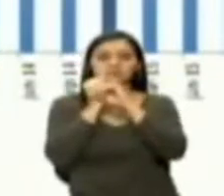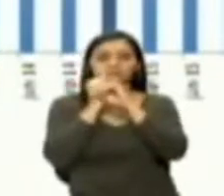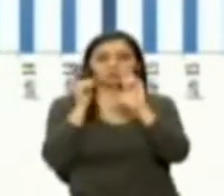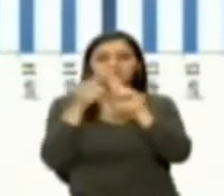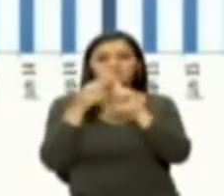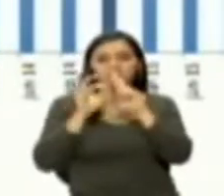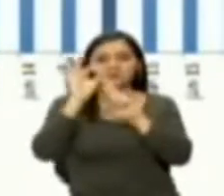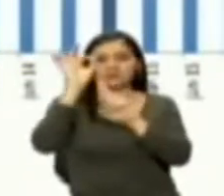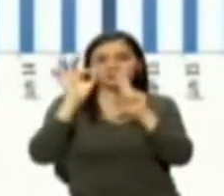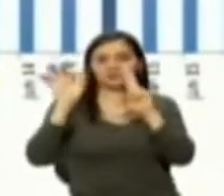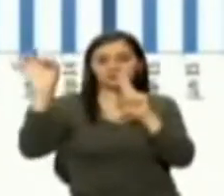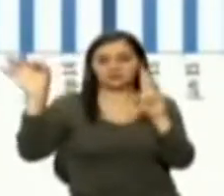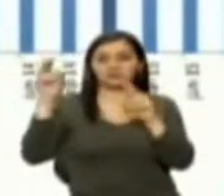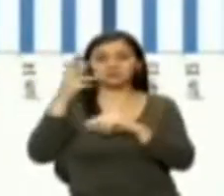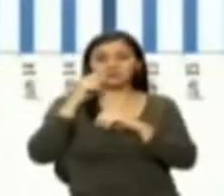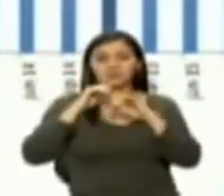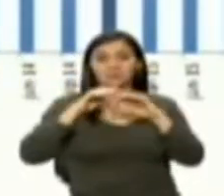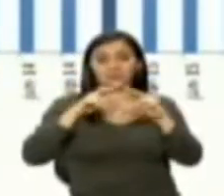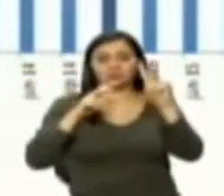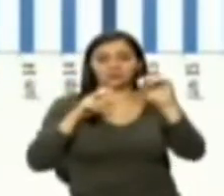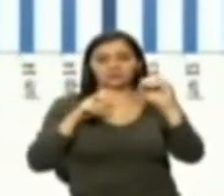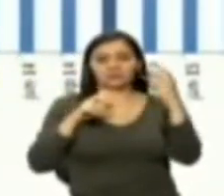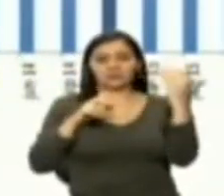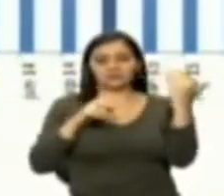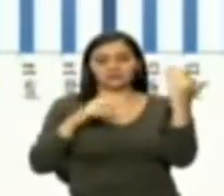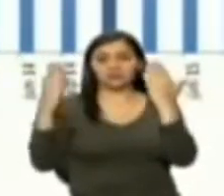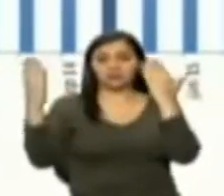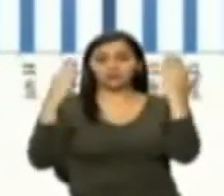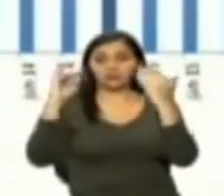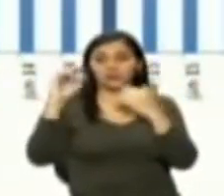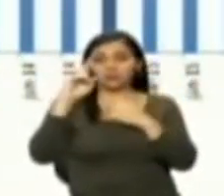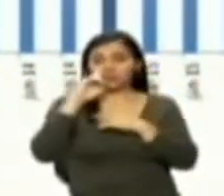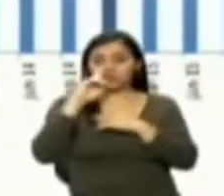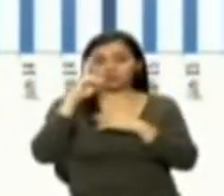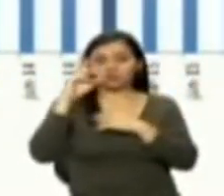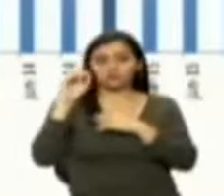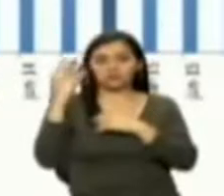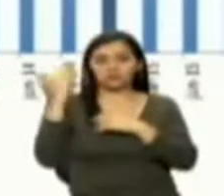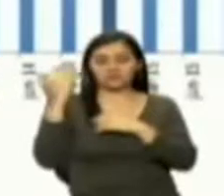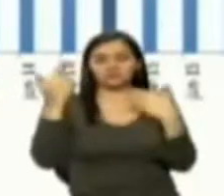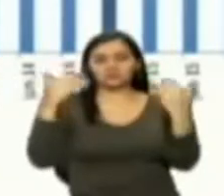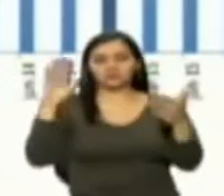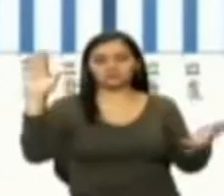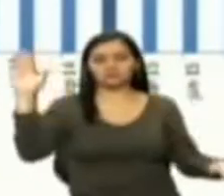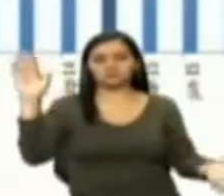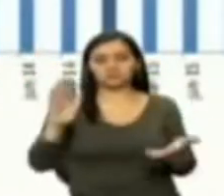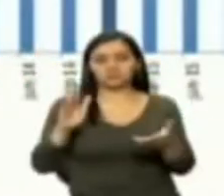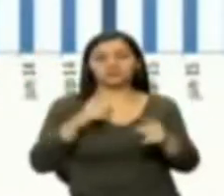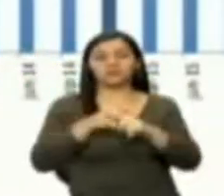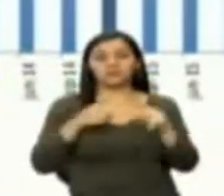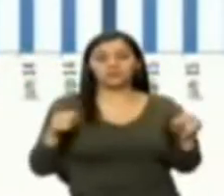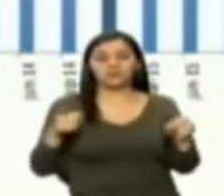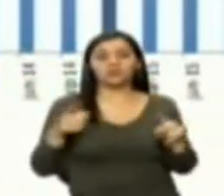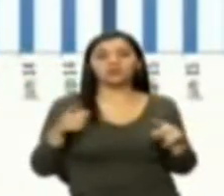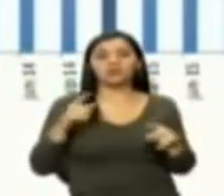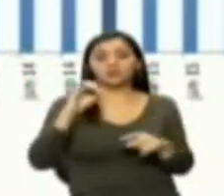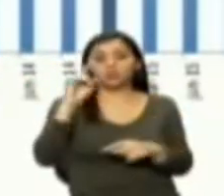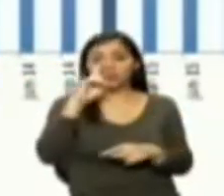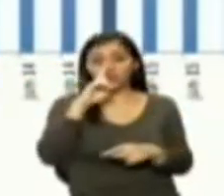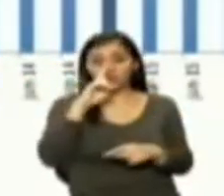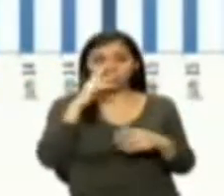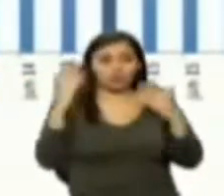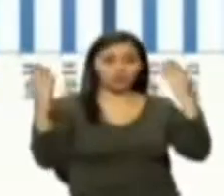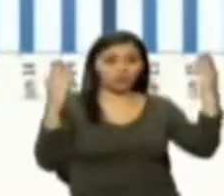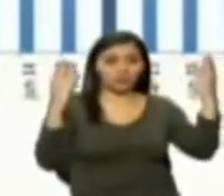fue en septiembre de 2015. Si ustedes comparan con junio del 2015, había bajado. Y si comparan con junio